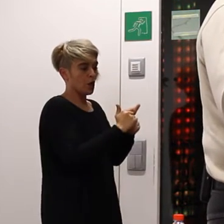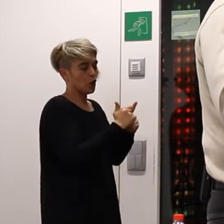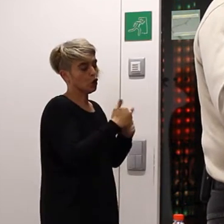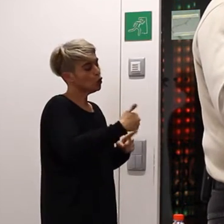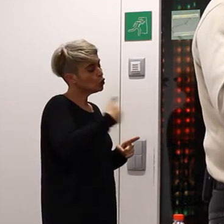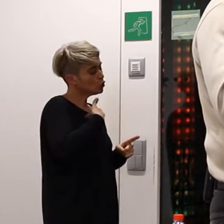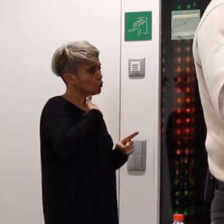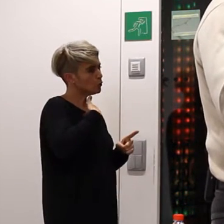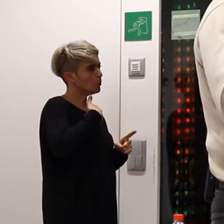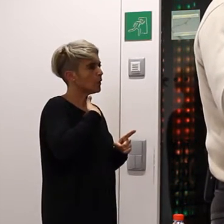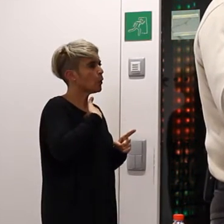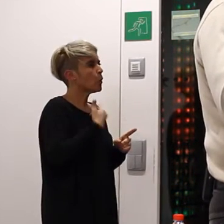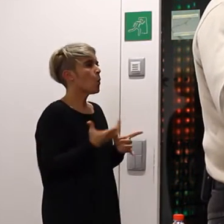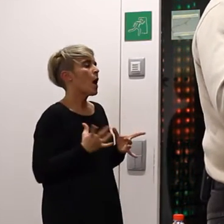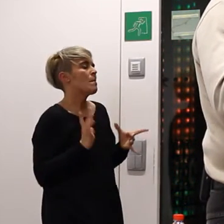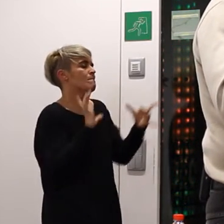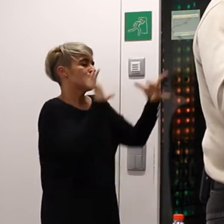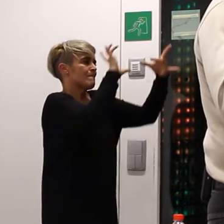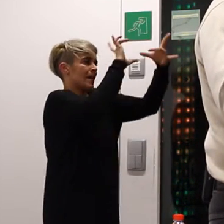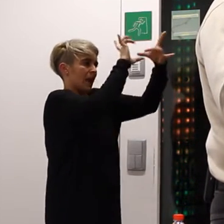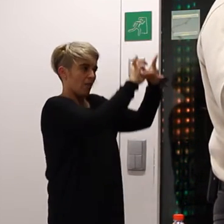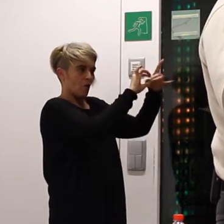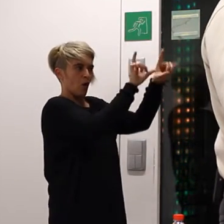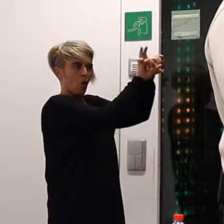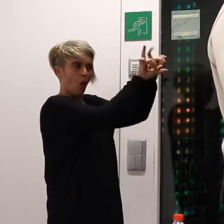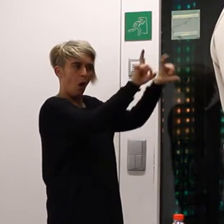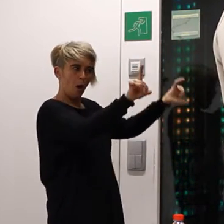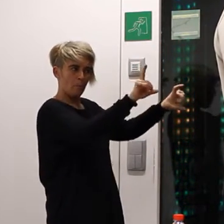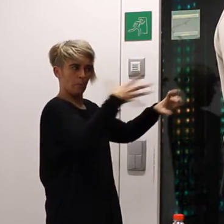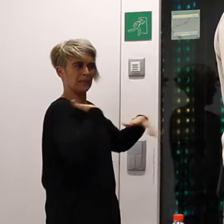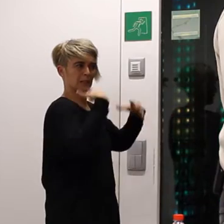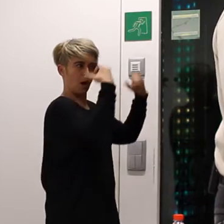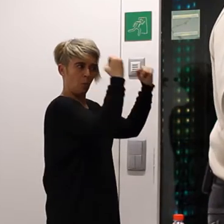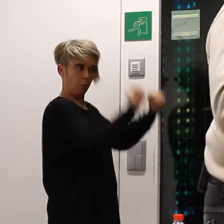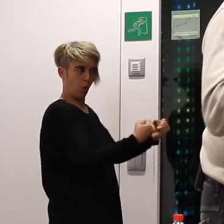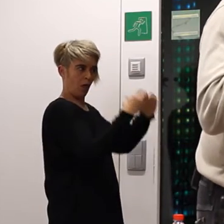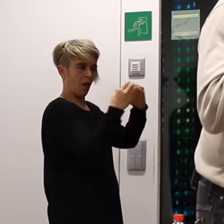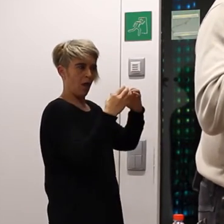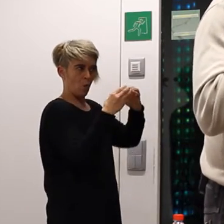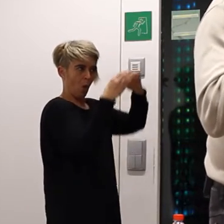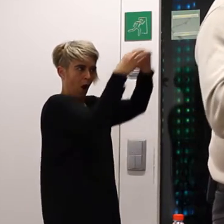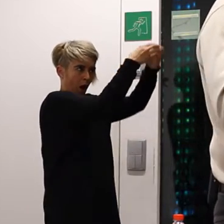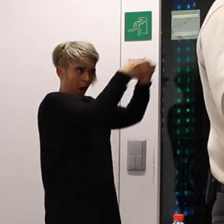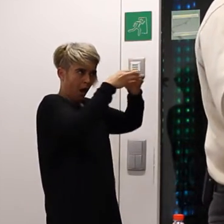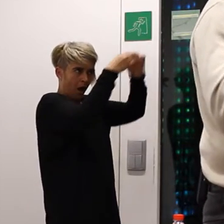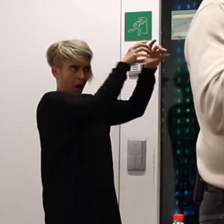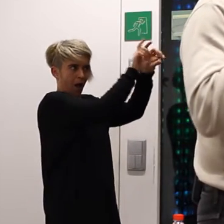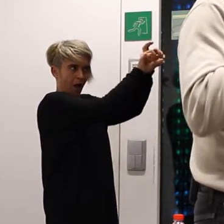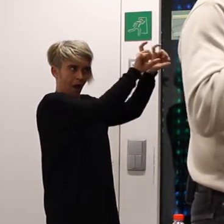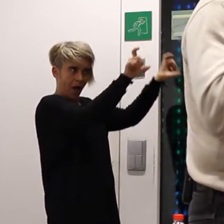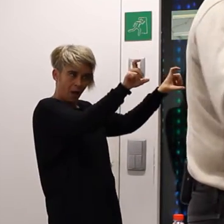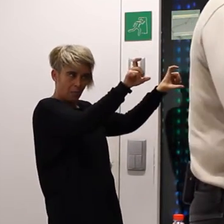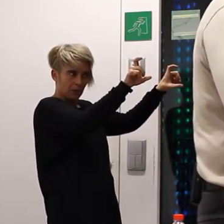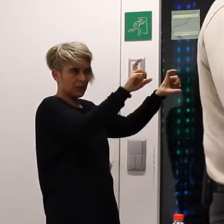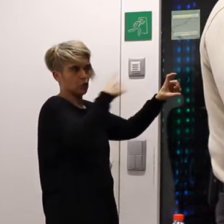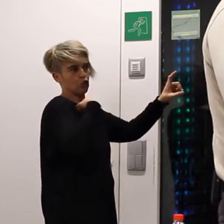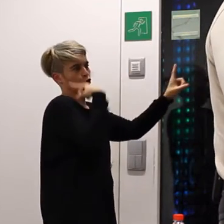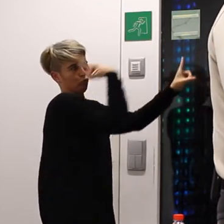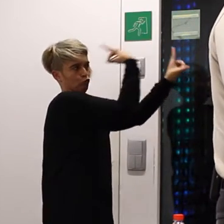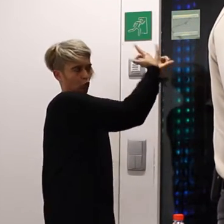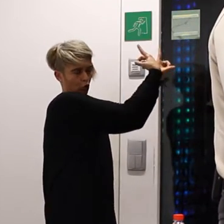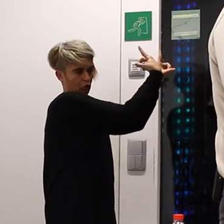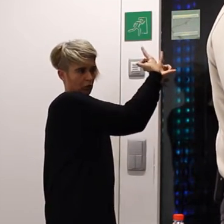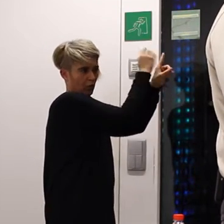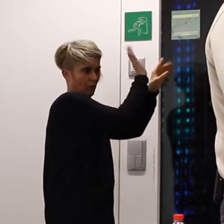oligopolio. Porque lo que pretendemos hacer es que el oligopolio dé un traspiés. Dicen que cuando uno tropieza, si no se cae, avanza un par de pasos, por lo